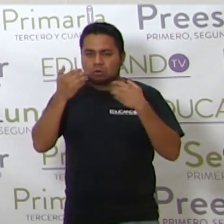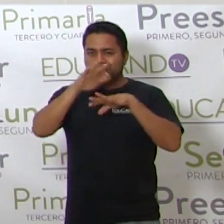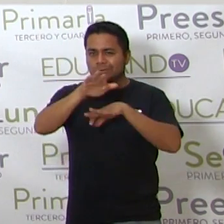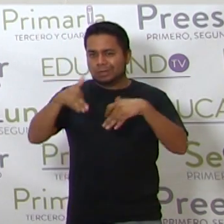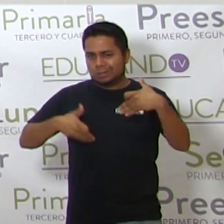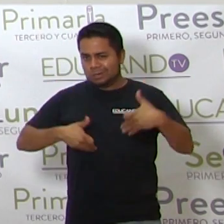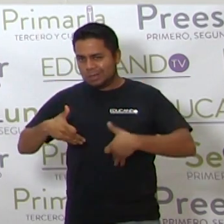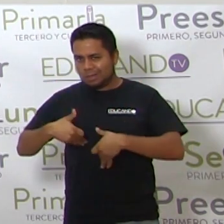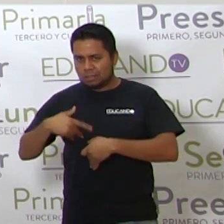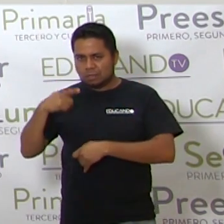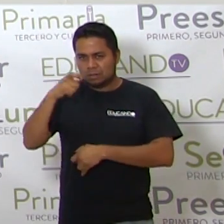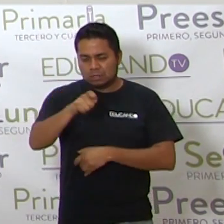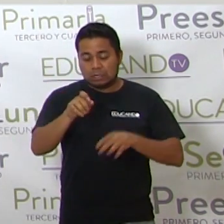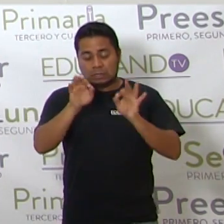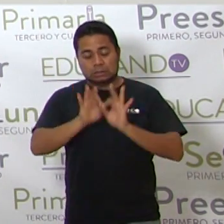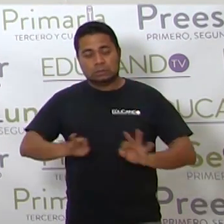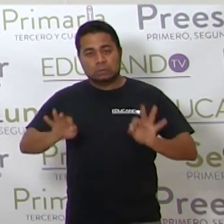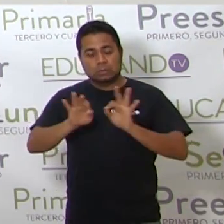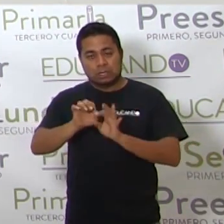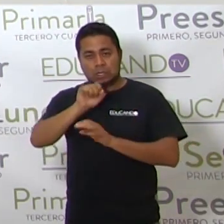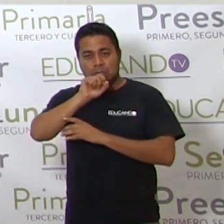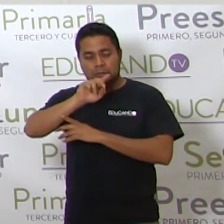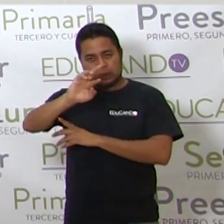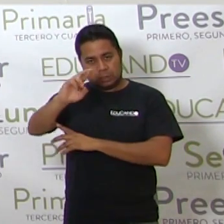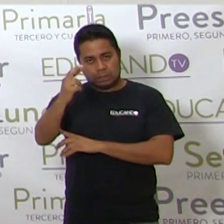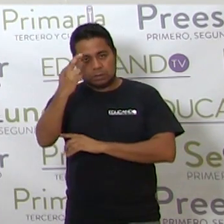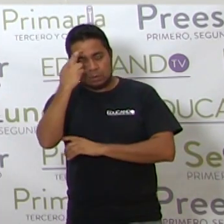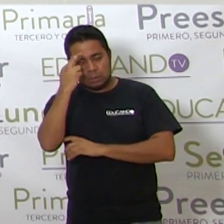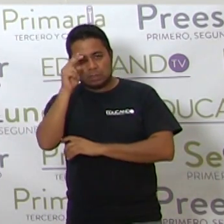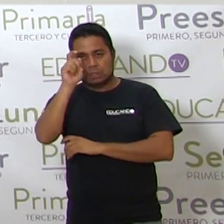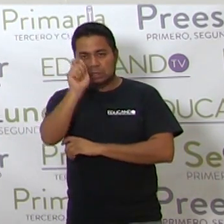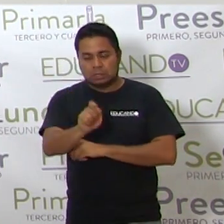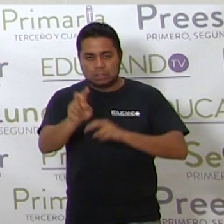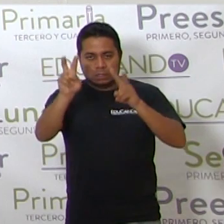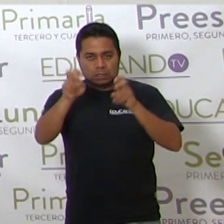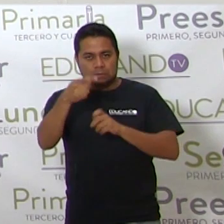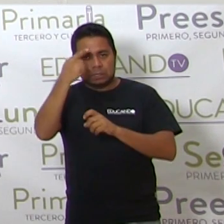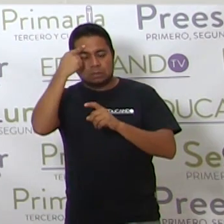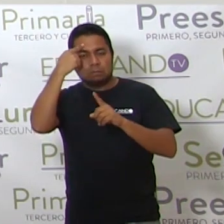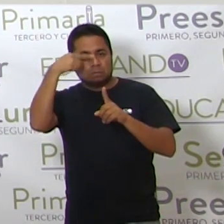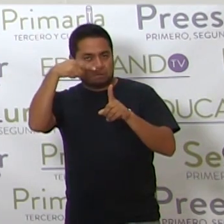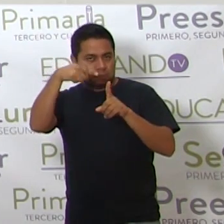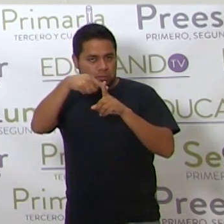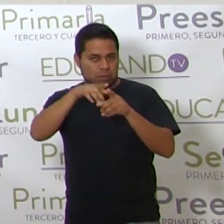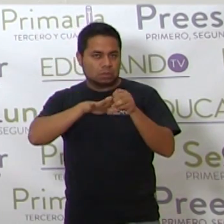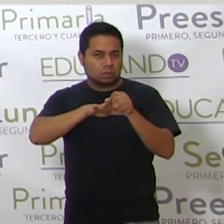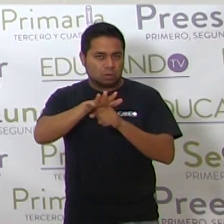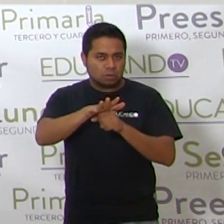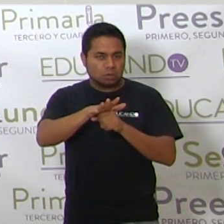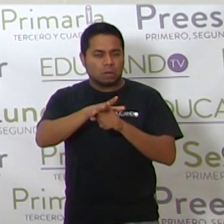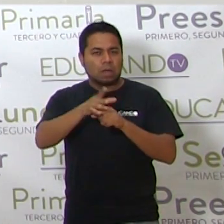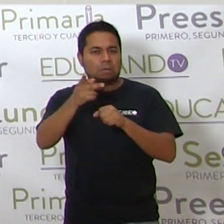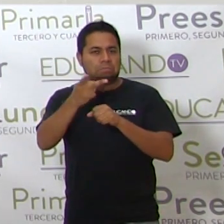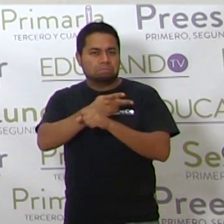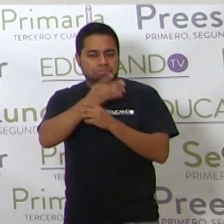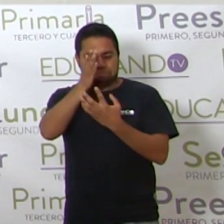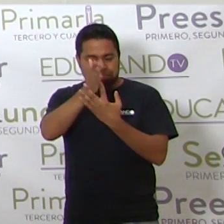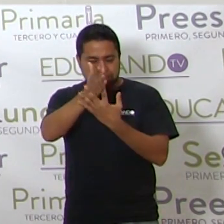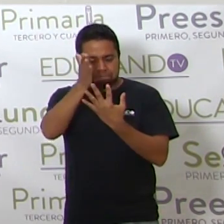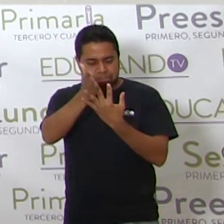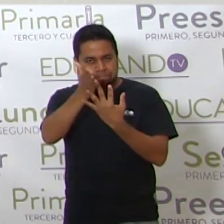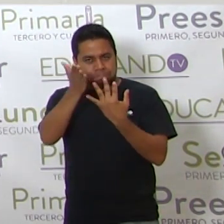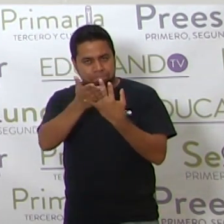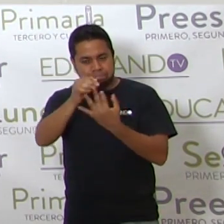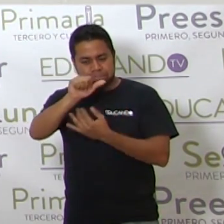de teatro fundamental también recordar que vimos acerca de lo que son los episodios pero también